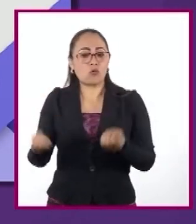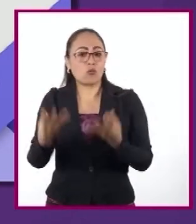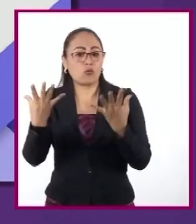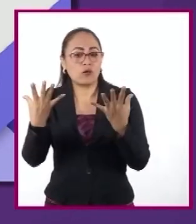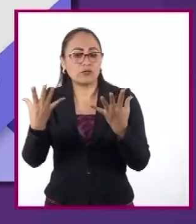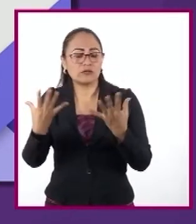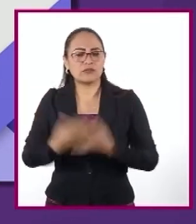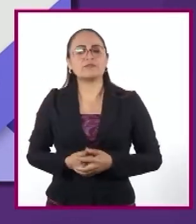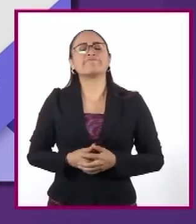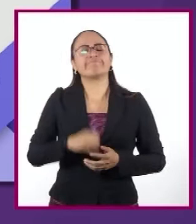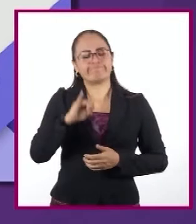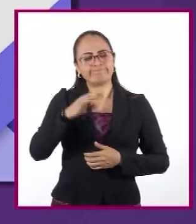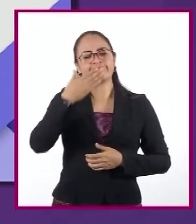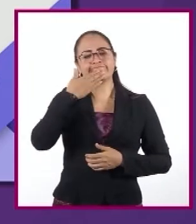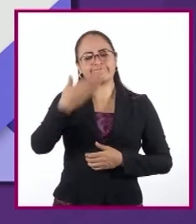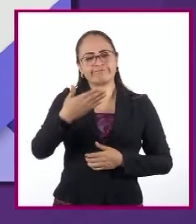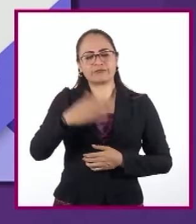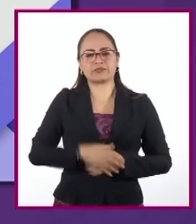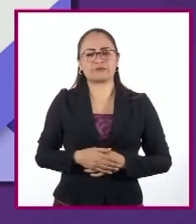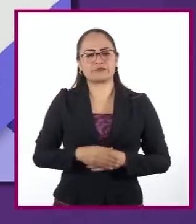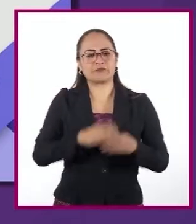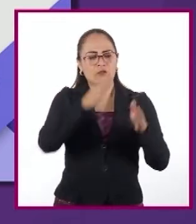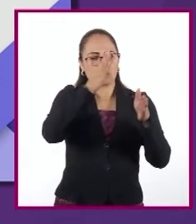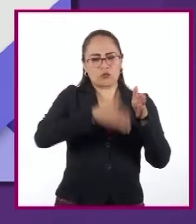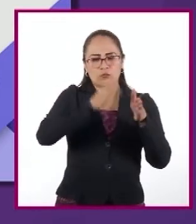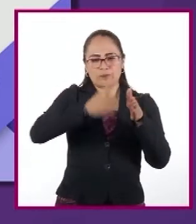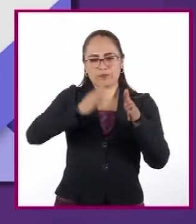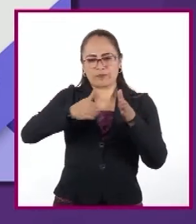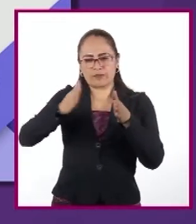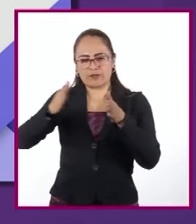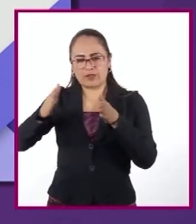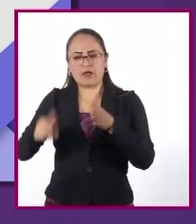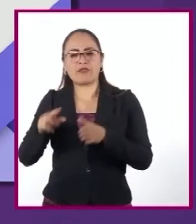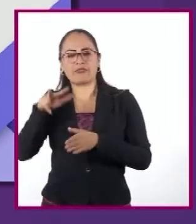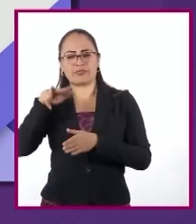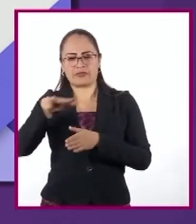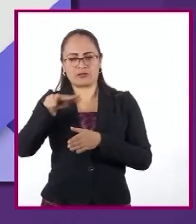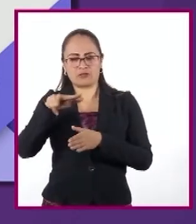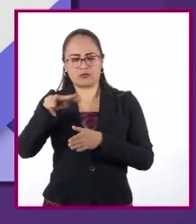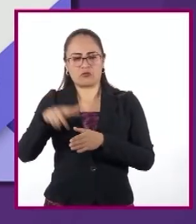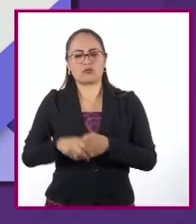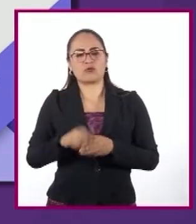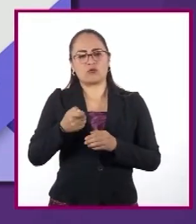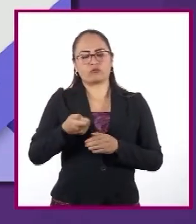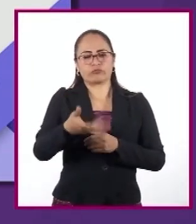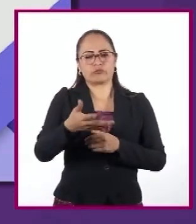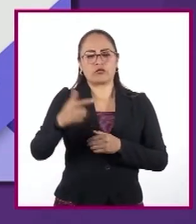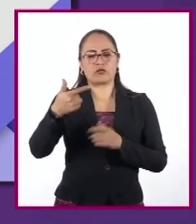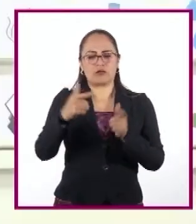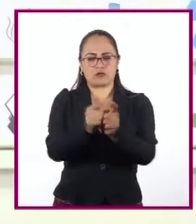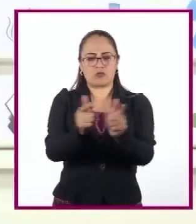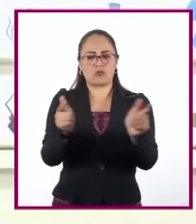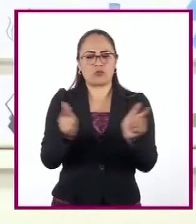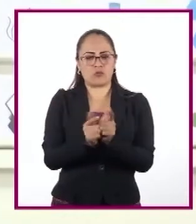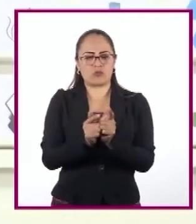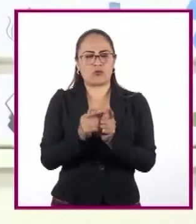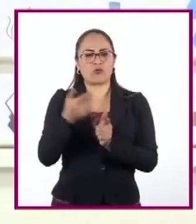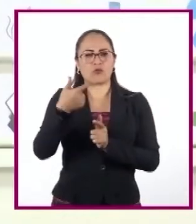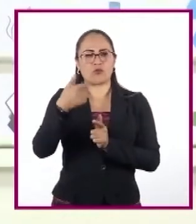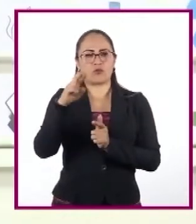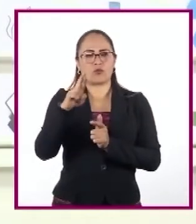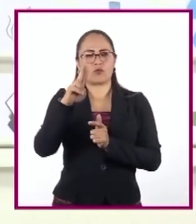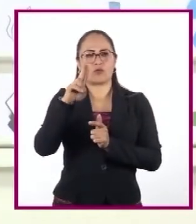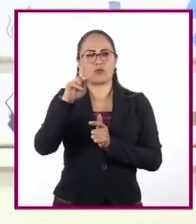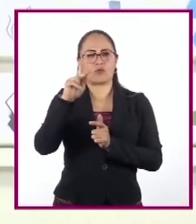bien, los elementos químicos están acomodados en 18 columnas verticales llamadas grupos. Este sistema